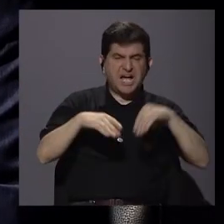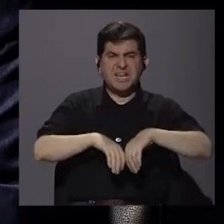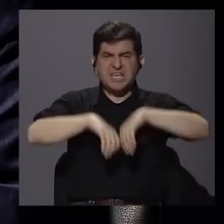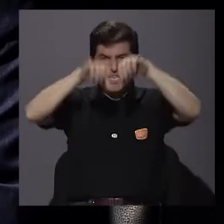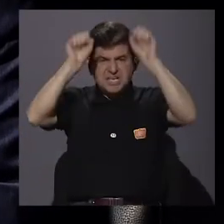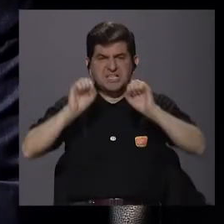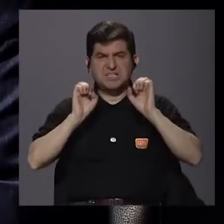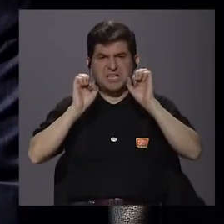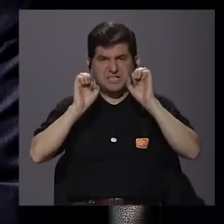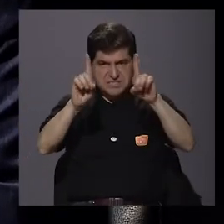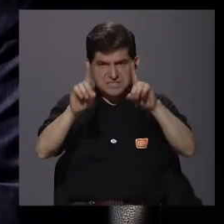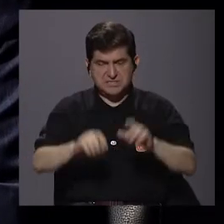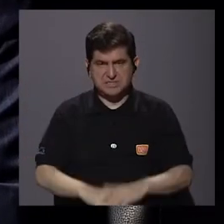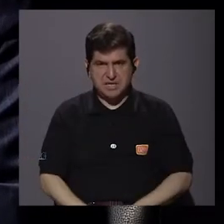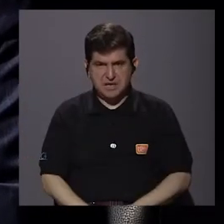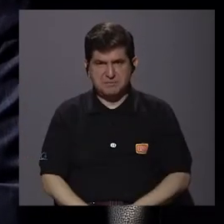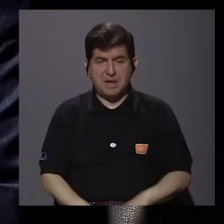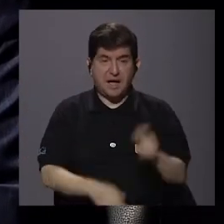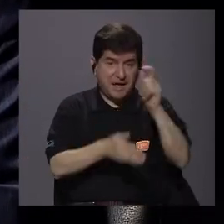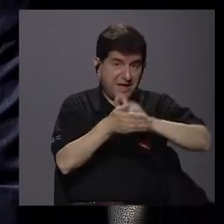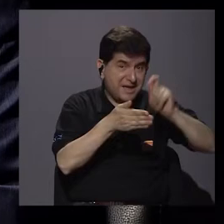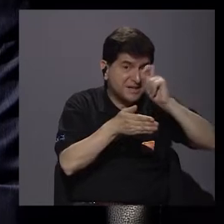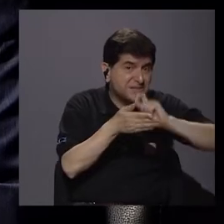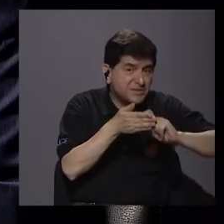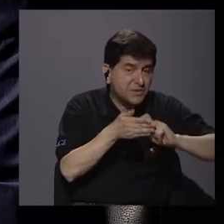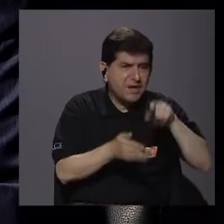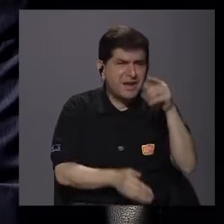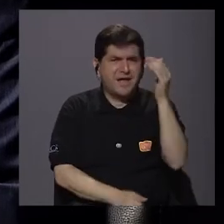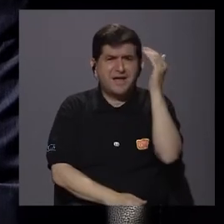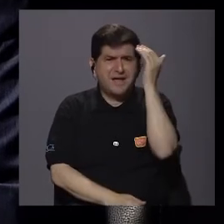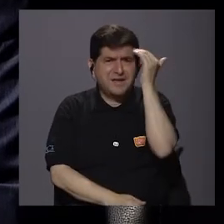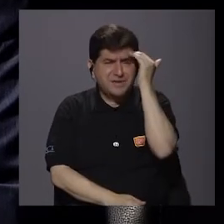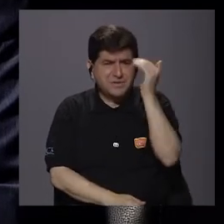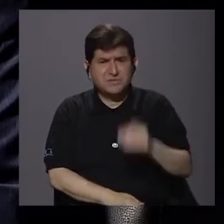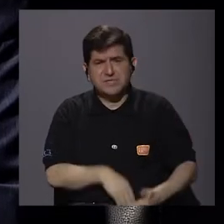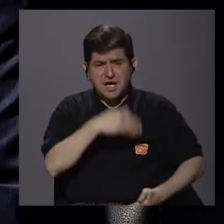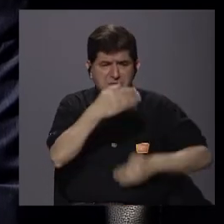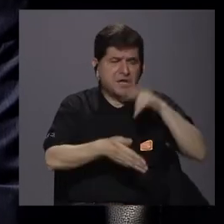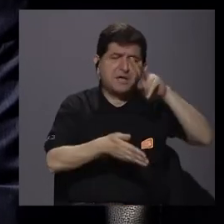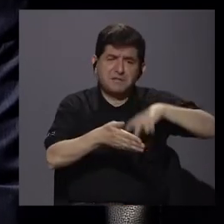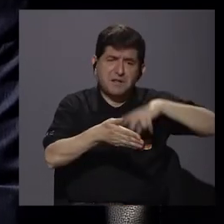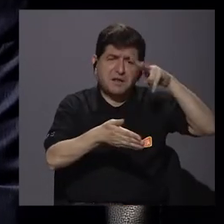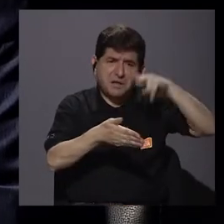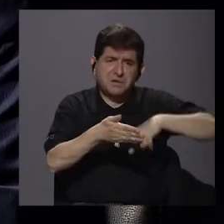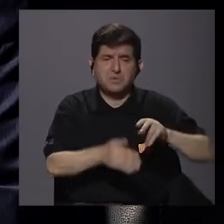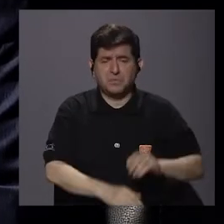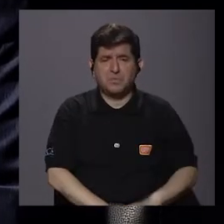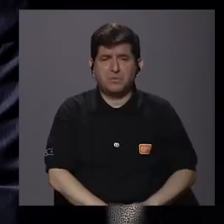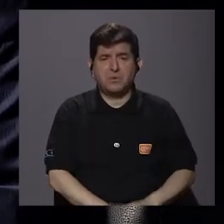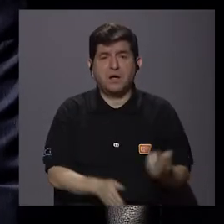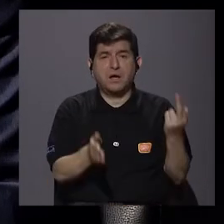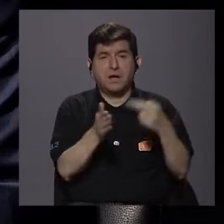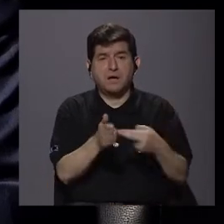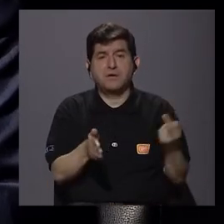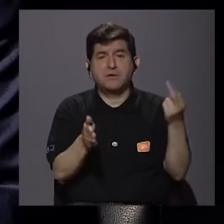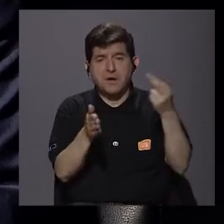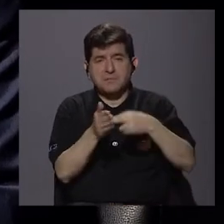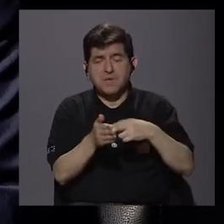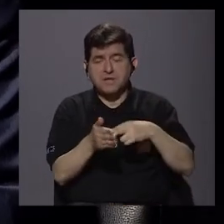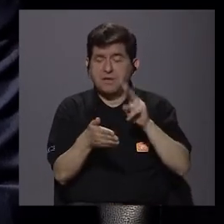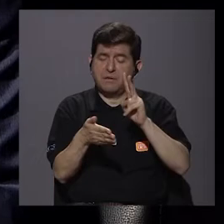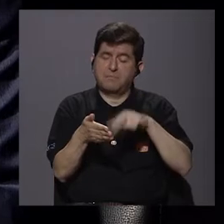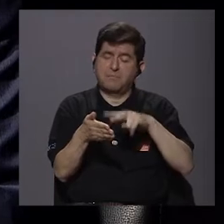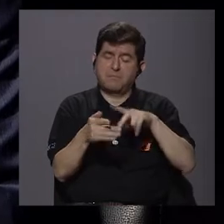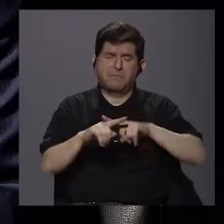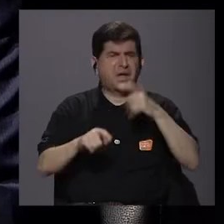educativo de primaria saben la mecánica de la lectura repiten como loros